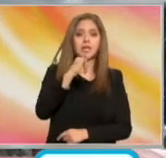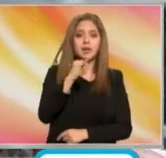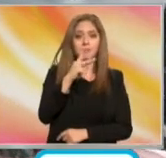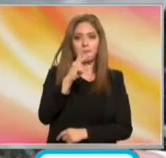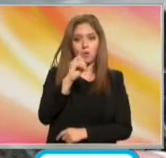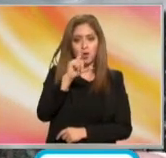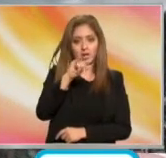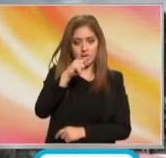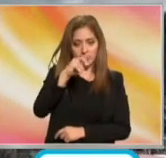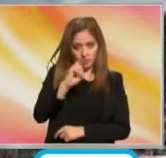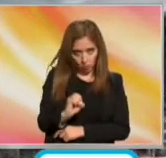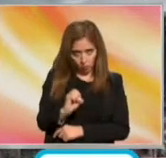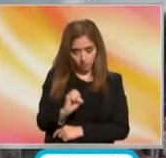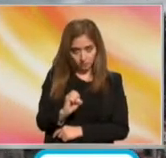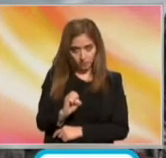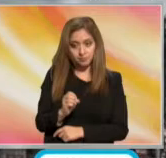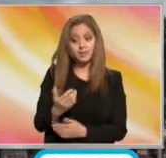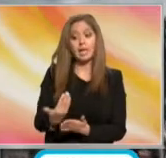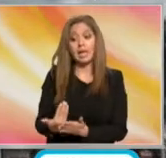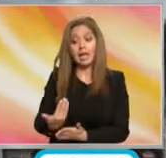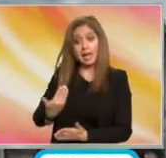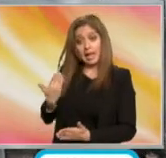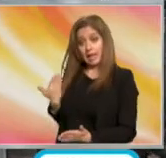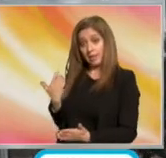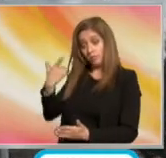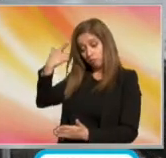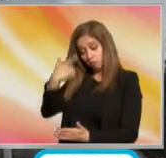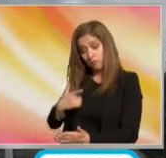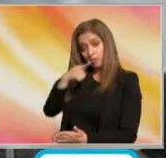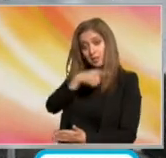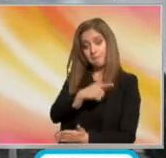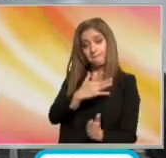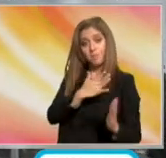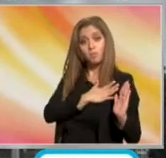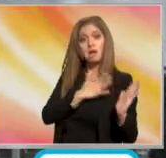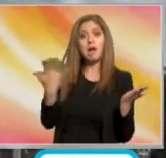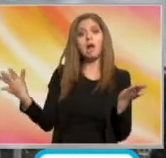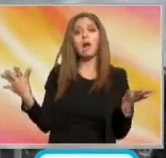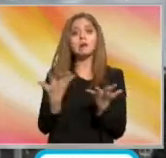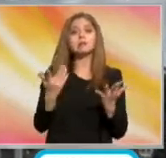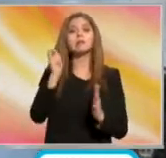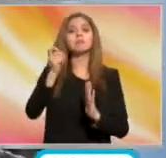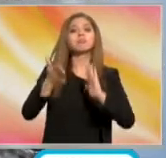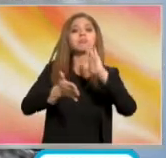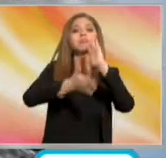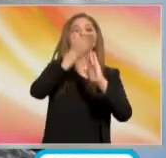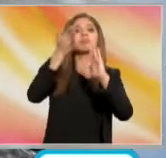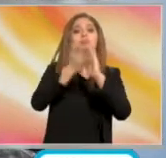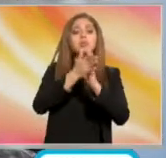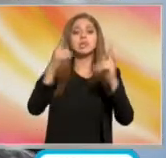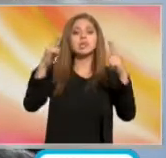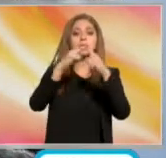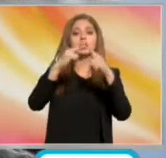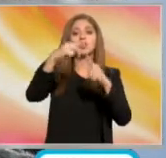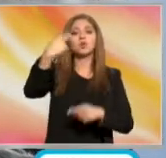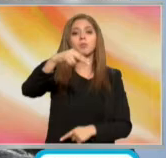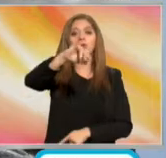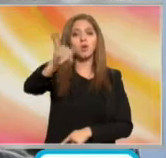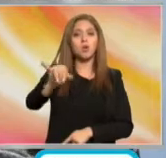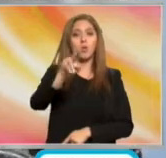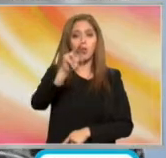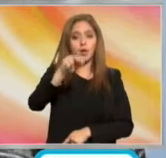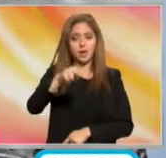de la matanza de la Noche Triste, a levantar el templo A Juan levantar Garrido. el templo de Juan Garrido. Y esto ha sufrido